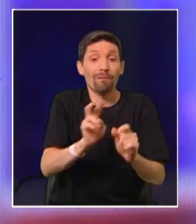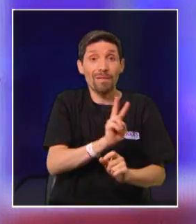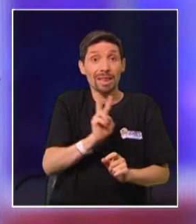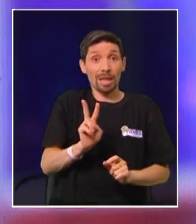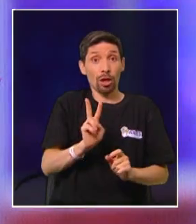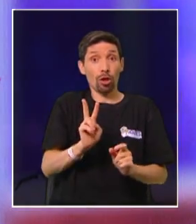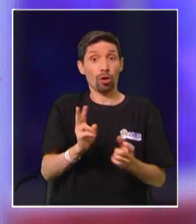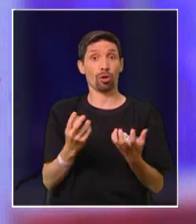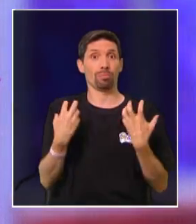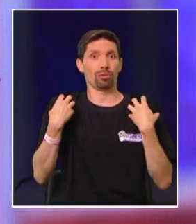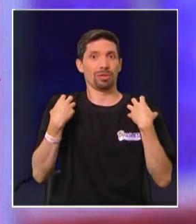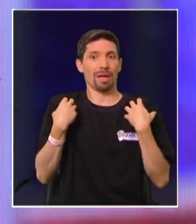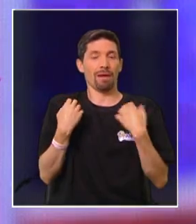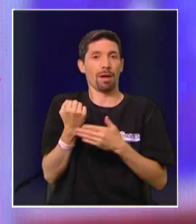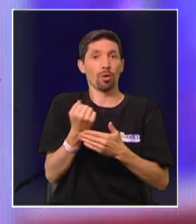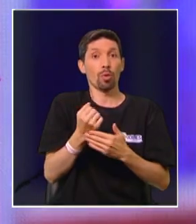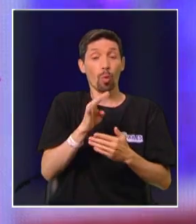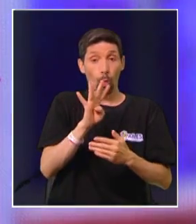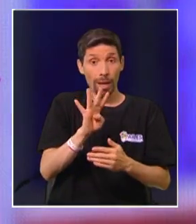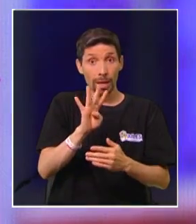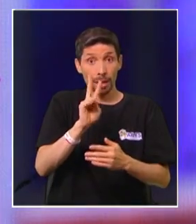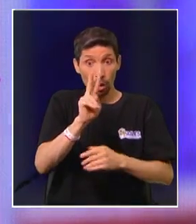funcionarios. 43 años después